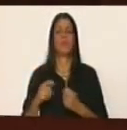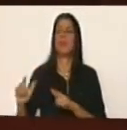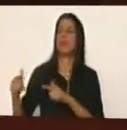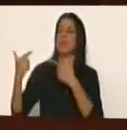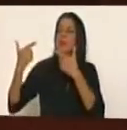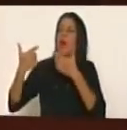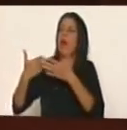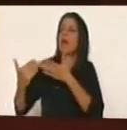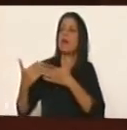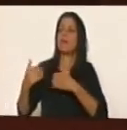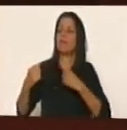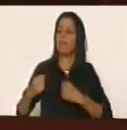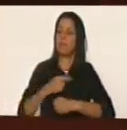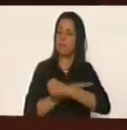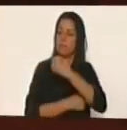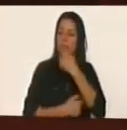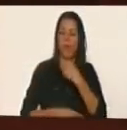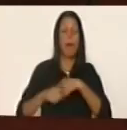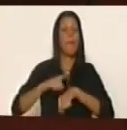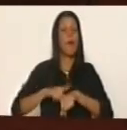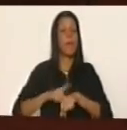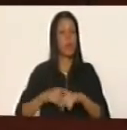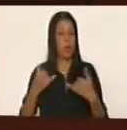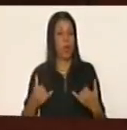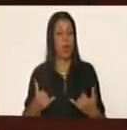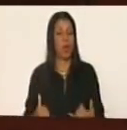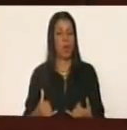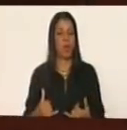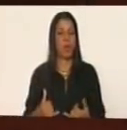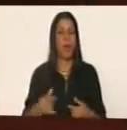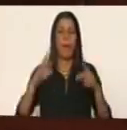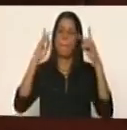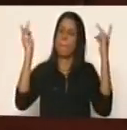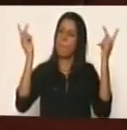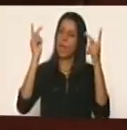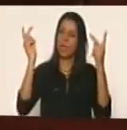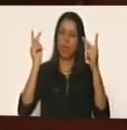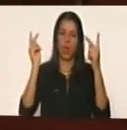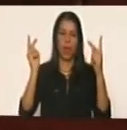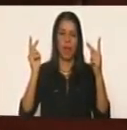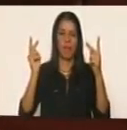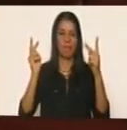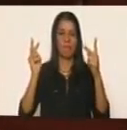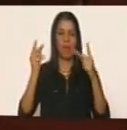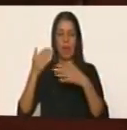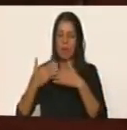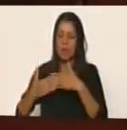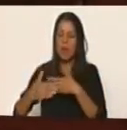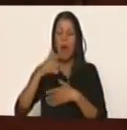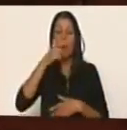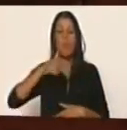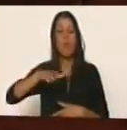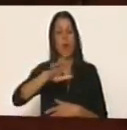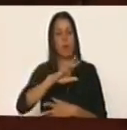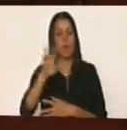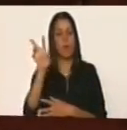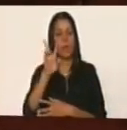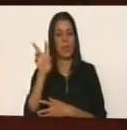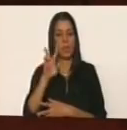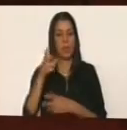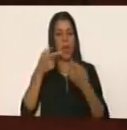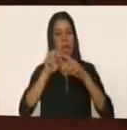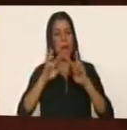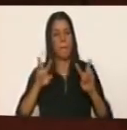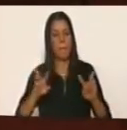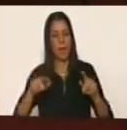está planteando este momento. Vamos a tener una victoria, pero una victoria para todo el pueblo, una victoria para la paz